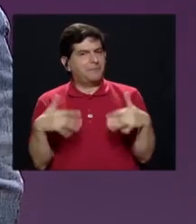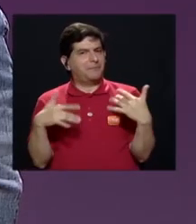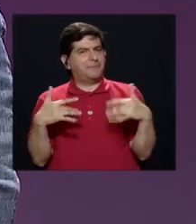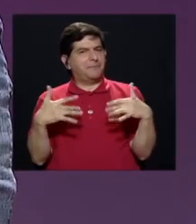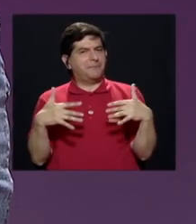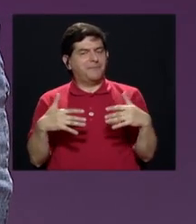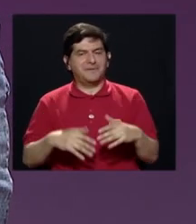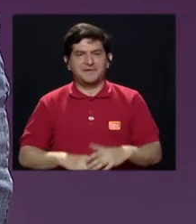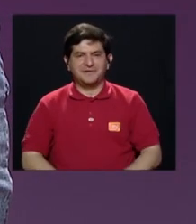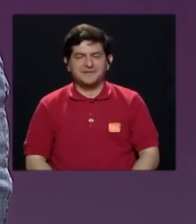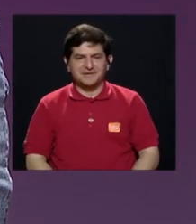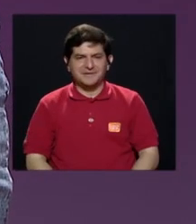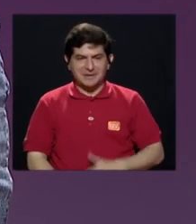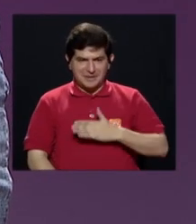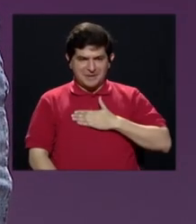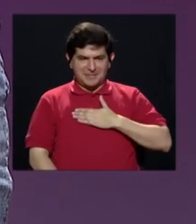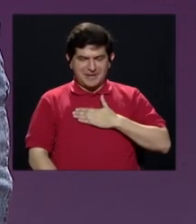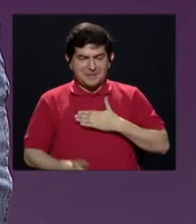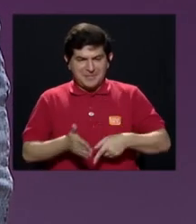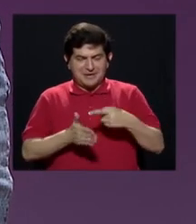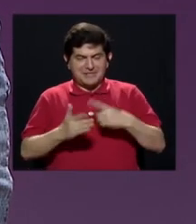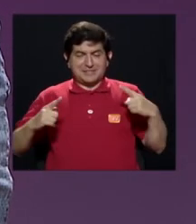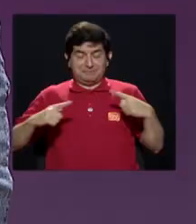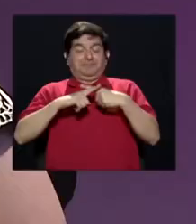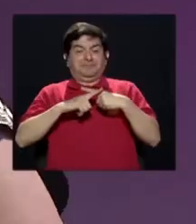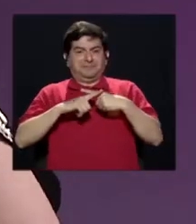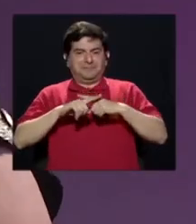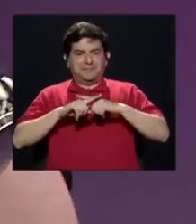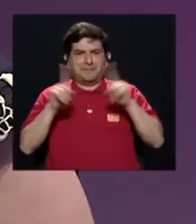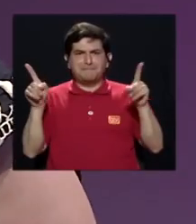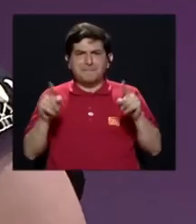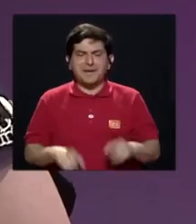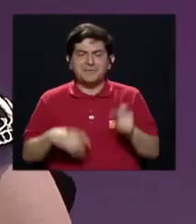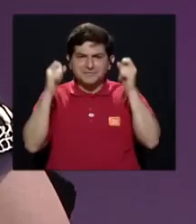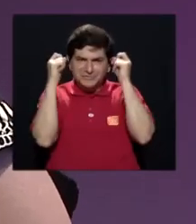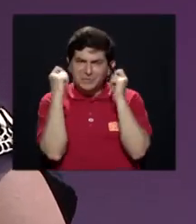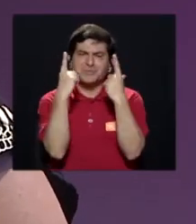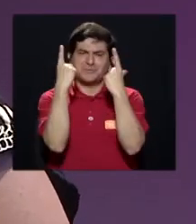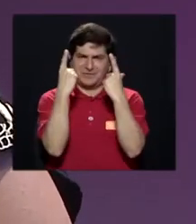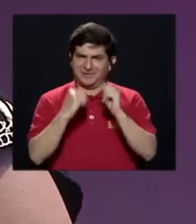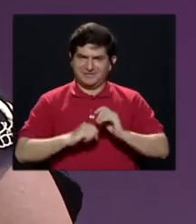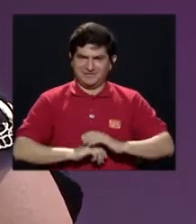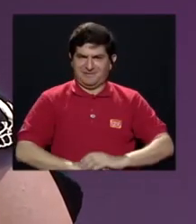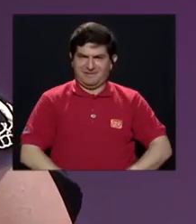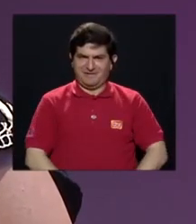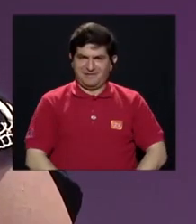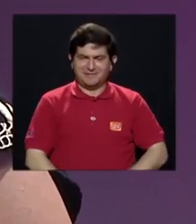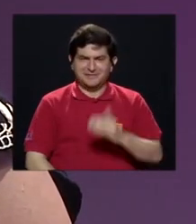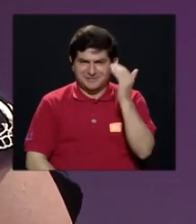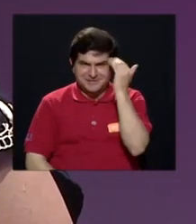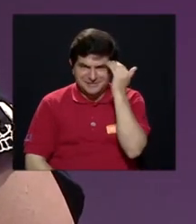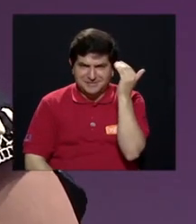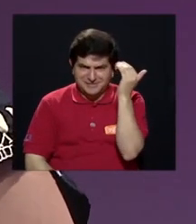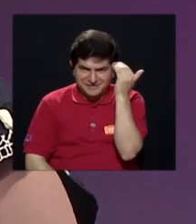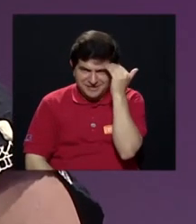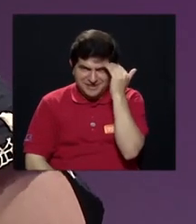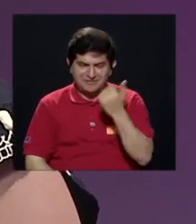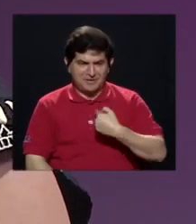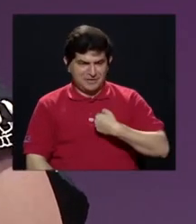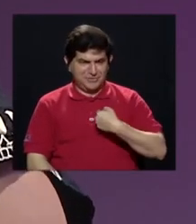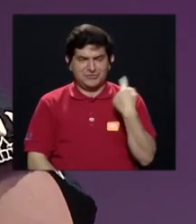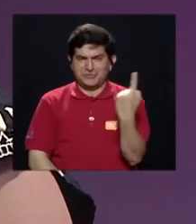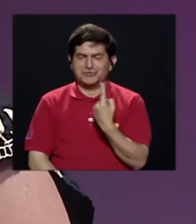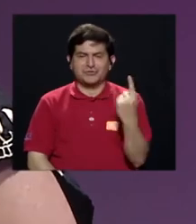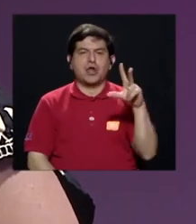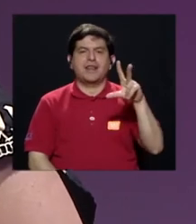Bueno, me resulta muy chocante, ¿verdad? Pero chocante como de asombro, ¿verdad? De saber que no estoy sola,